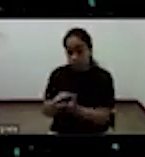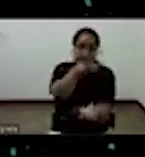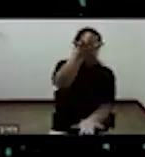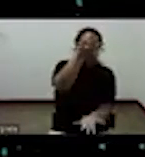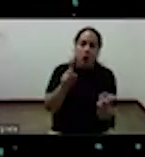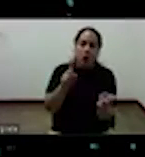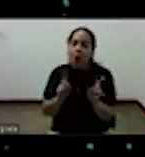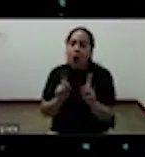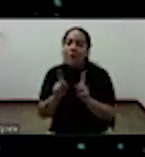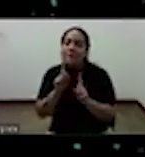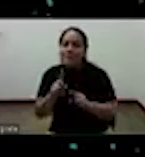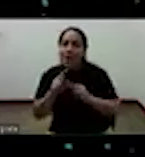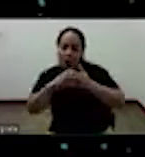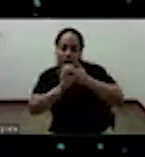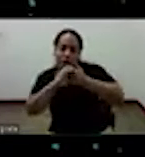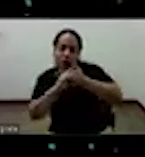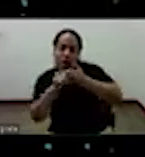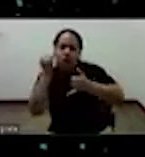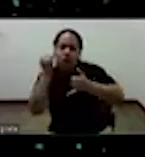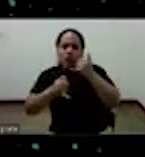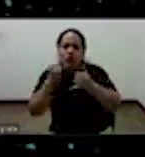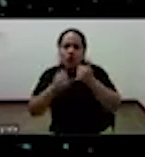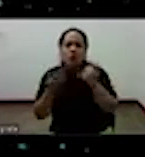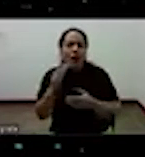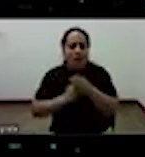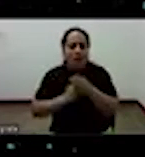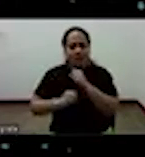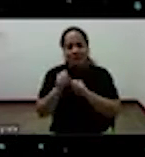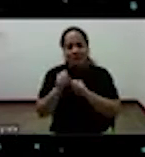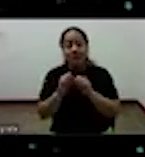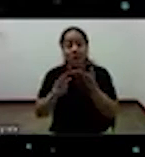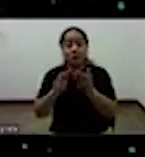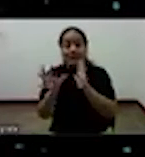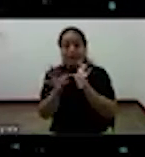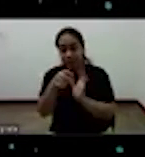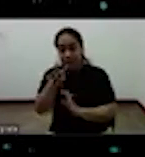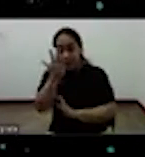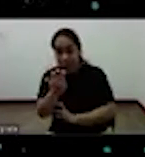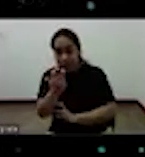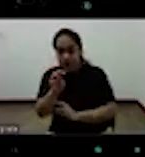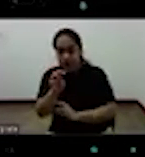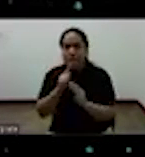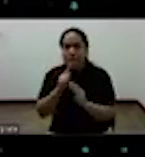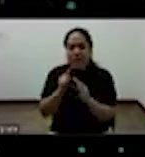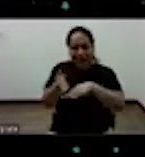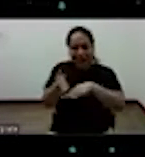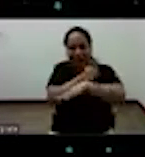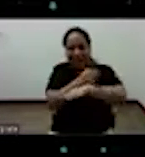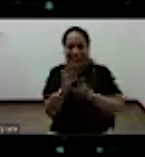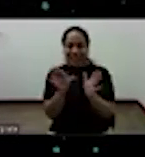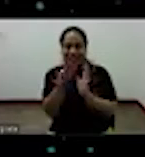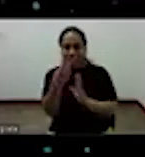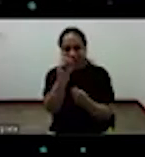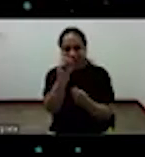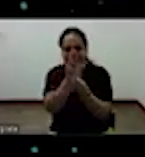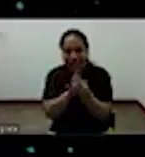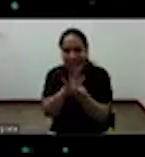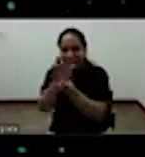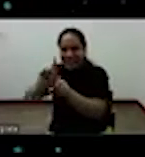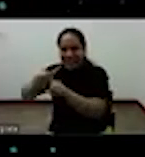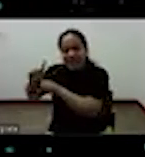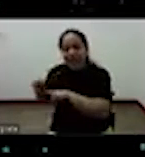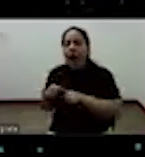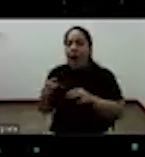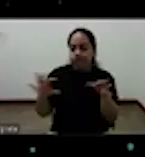a finales del siglo XIX, pero todas las vanguardias de principios del siglo XX de alguna manera accedieron y operaron con